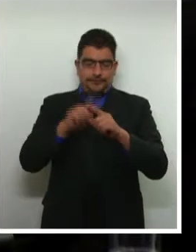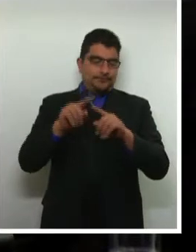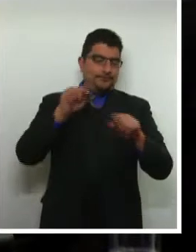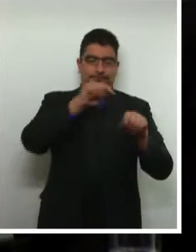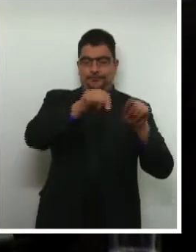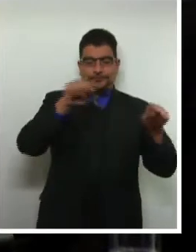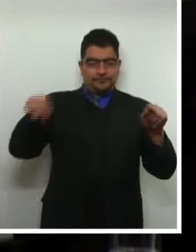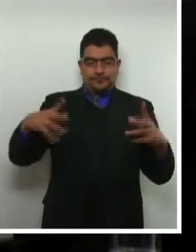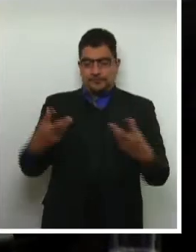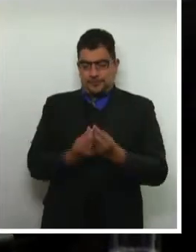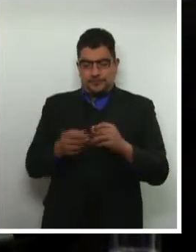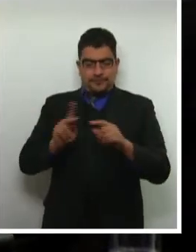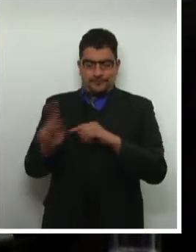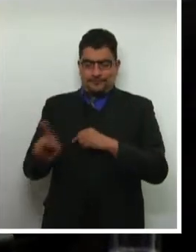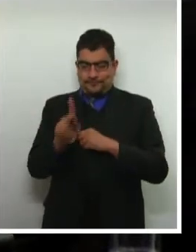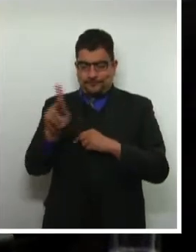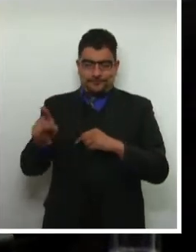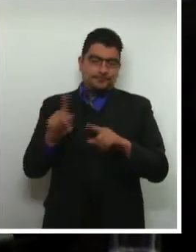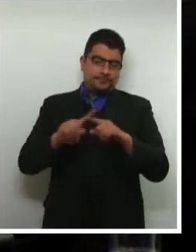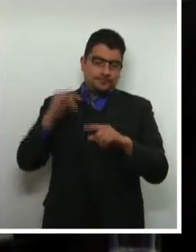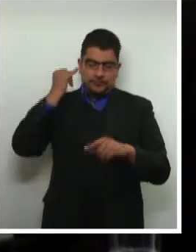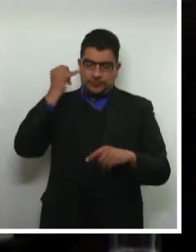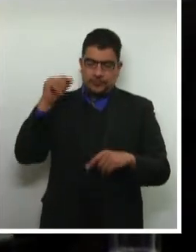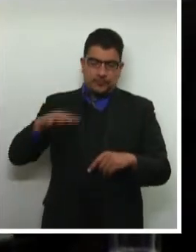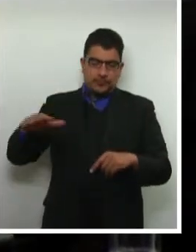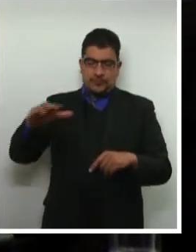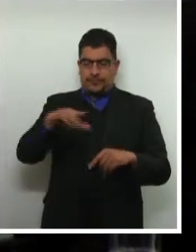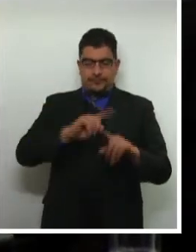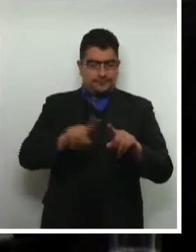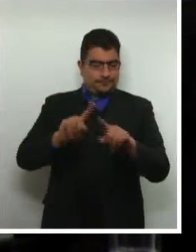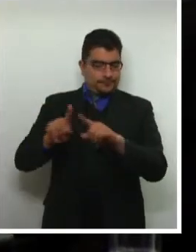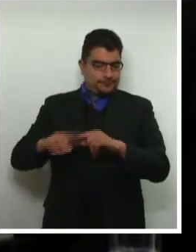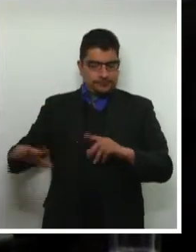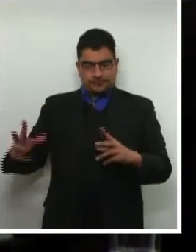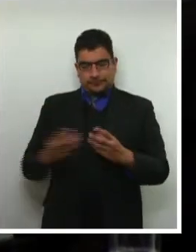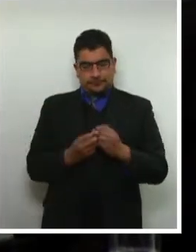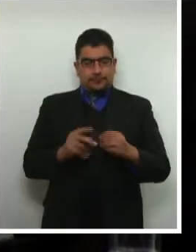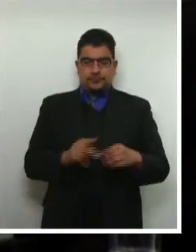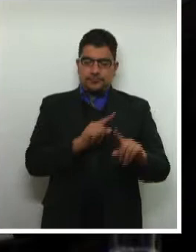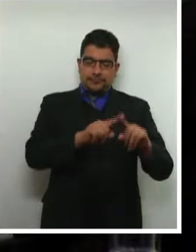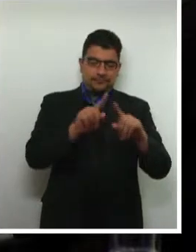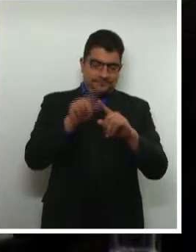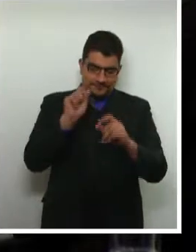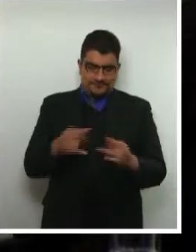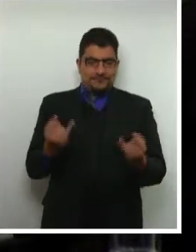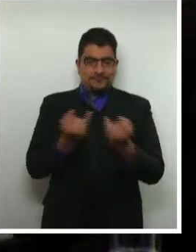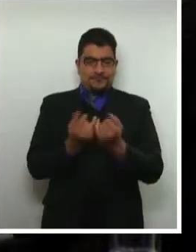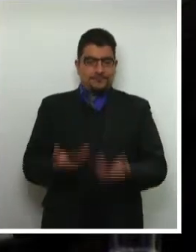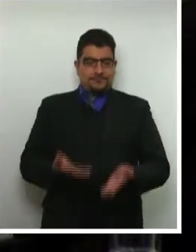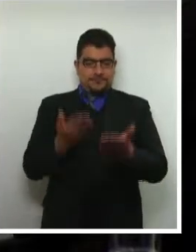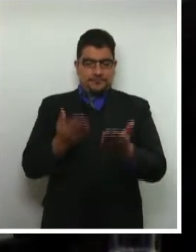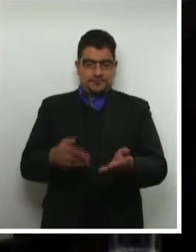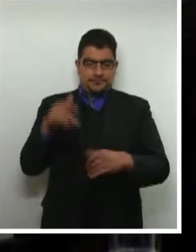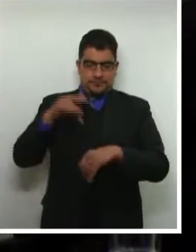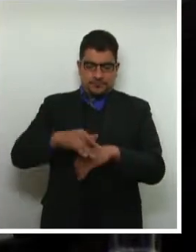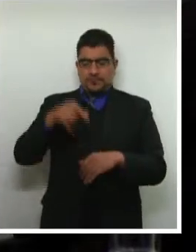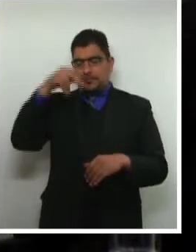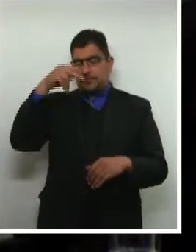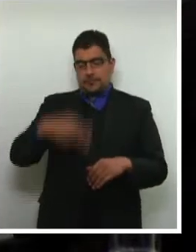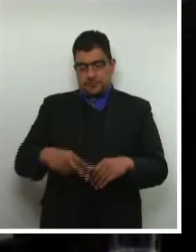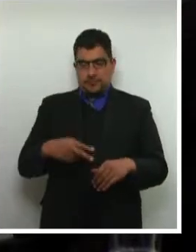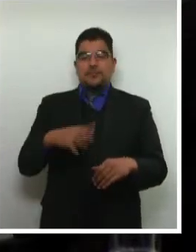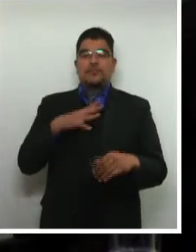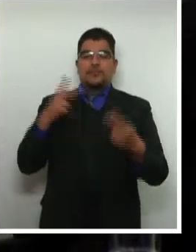e integrantes de los pueblos y barrios originarios de las comunidades indígenas. En el tránsito por este planeta, los seres humanos